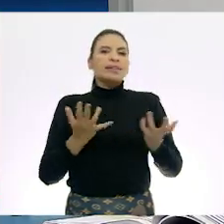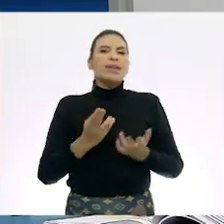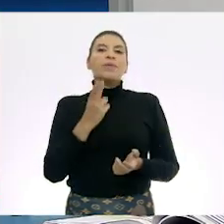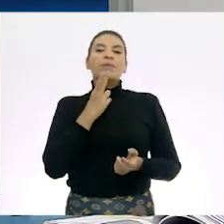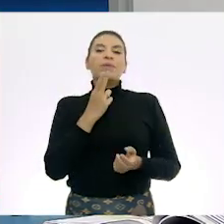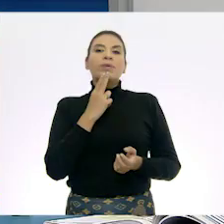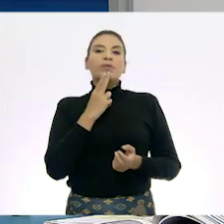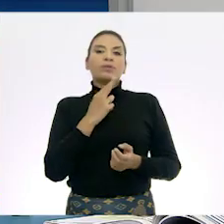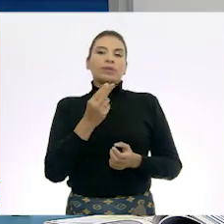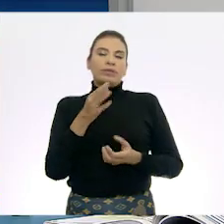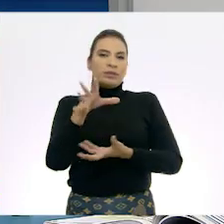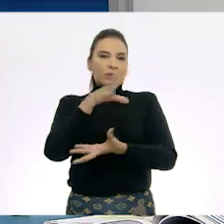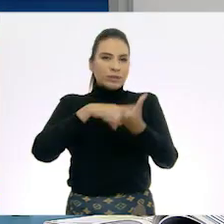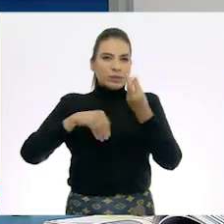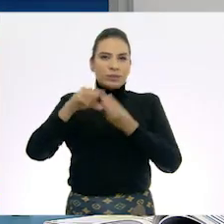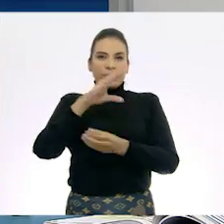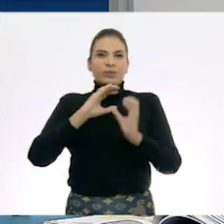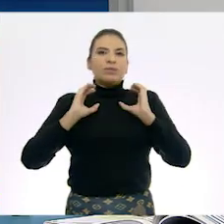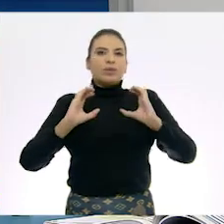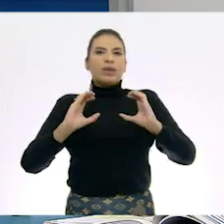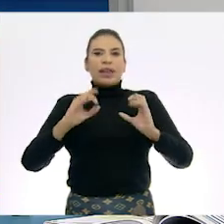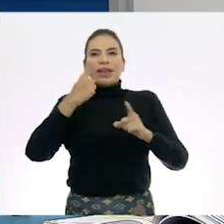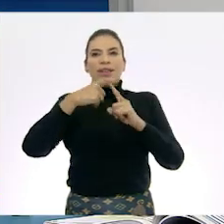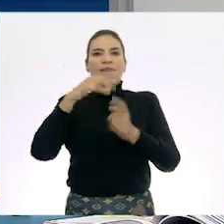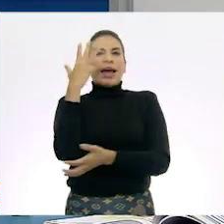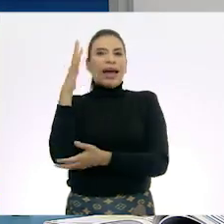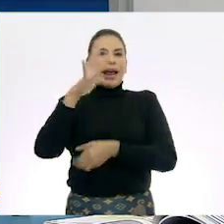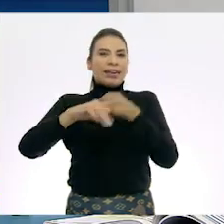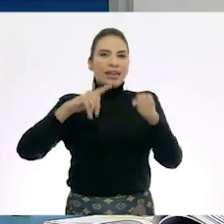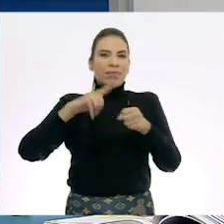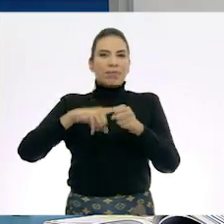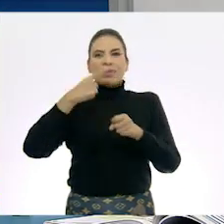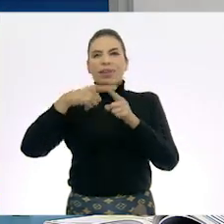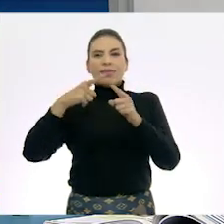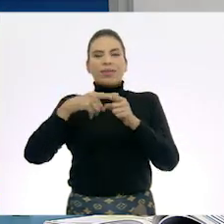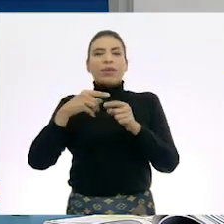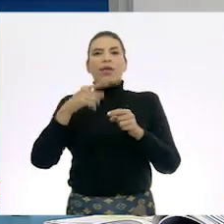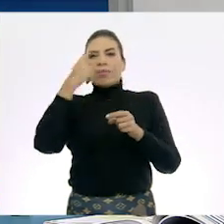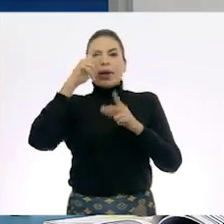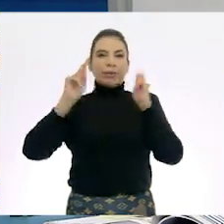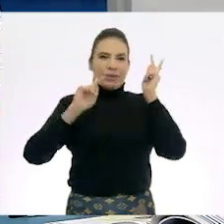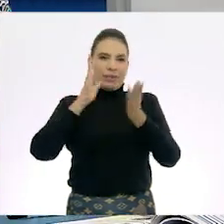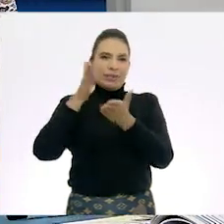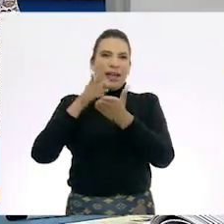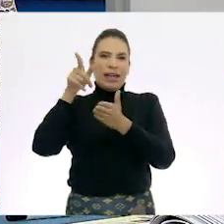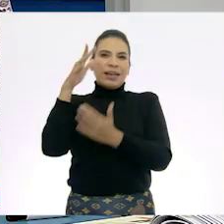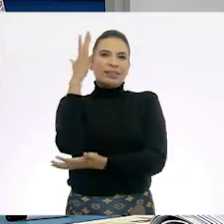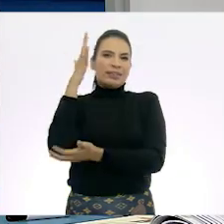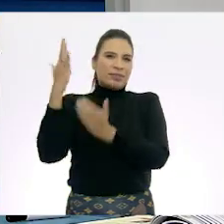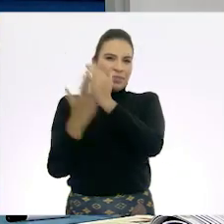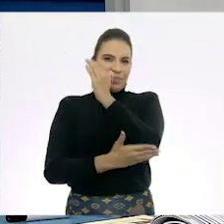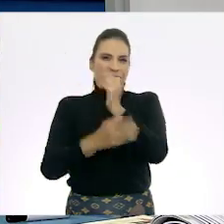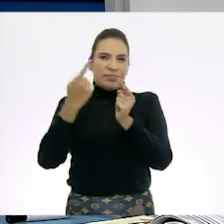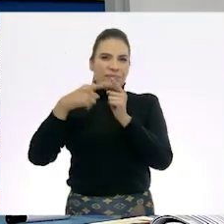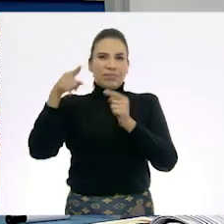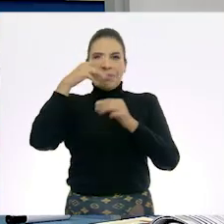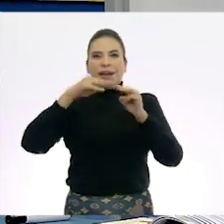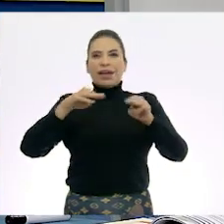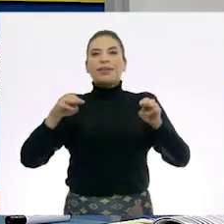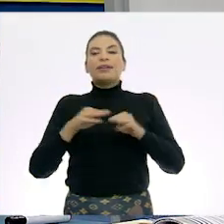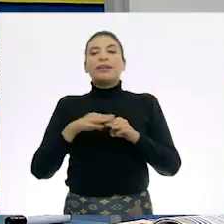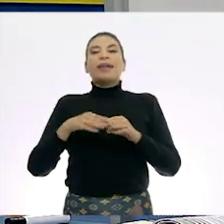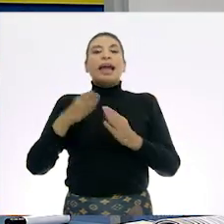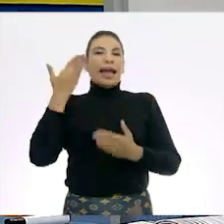uso racional de estos recursos naturales a partir de esta visita en el aserradero. Y pues como lo hemos